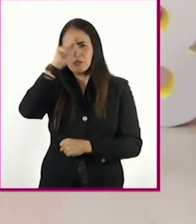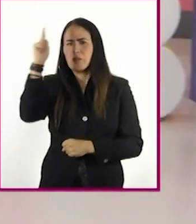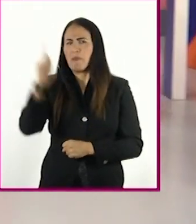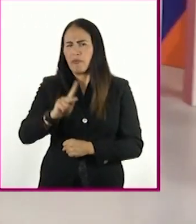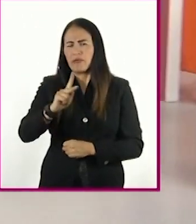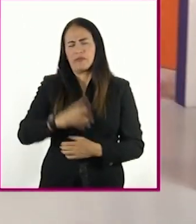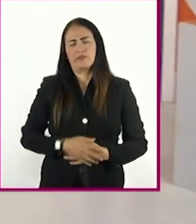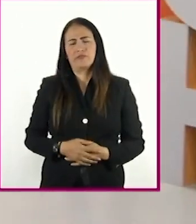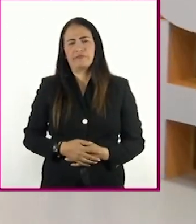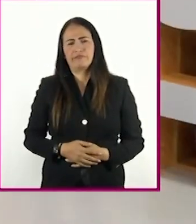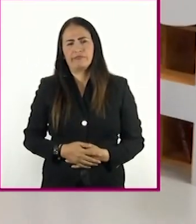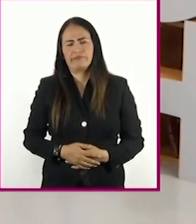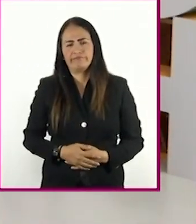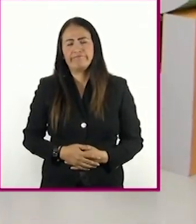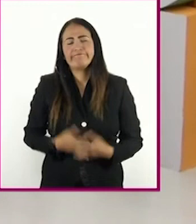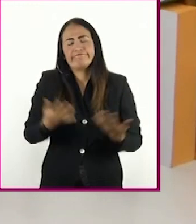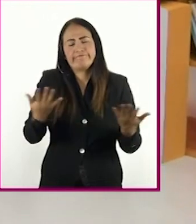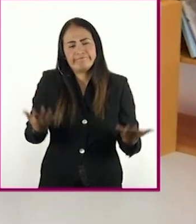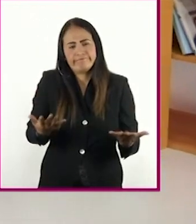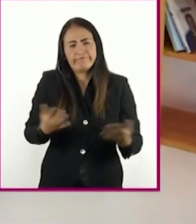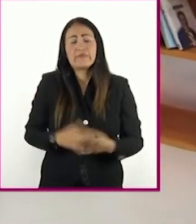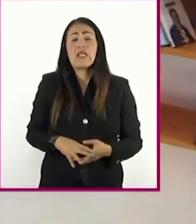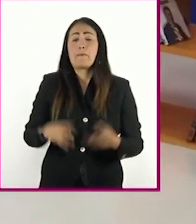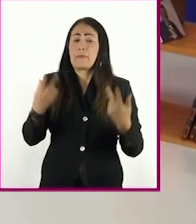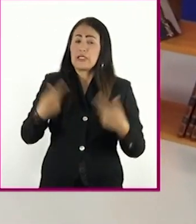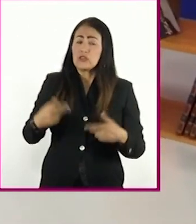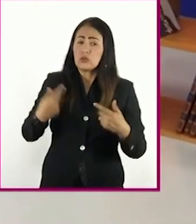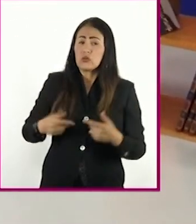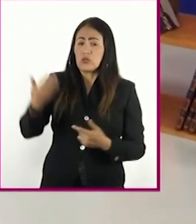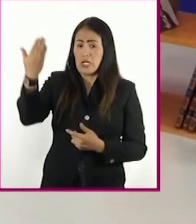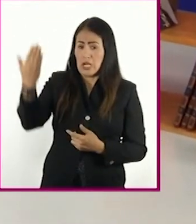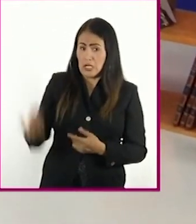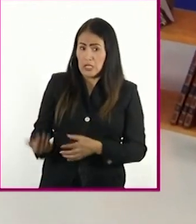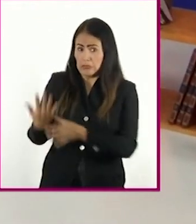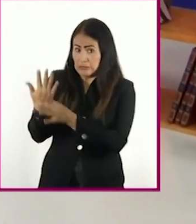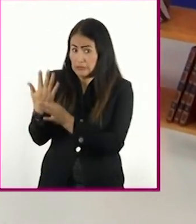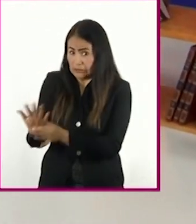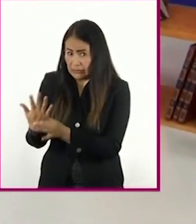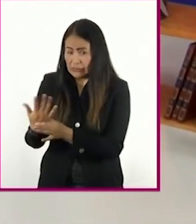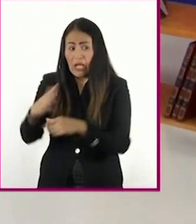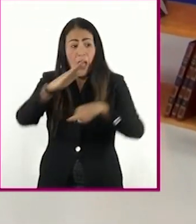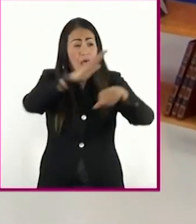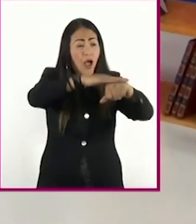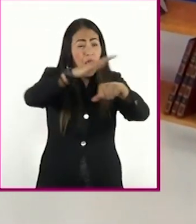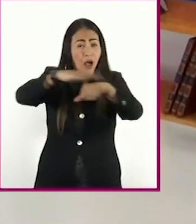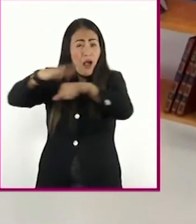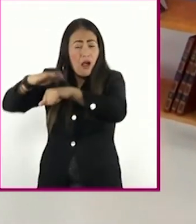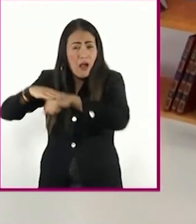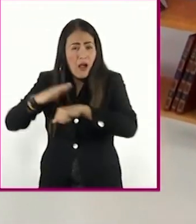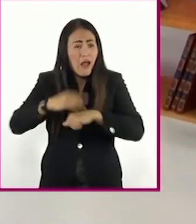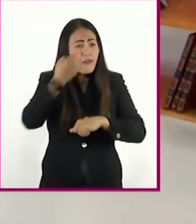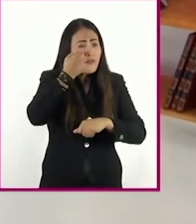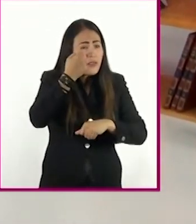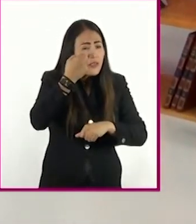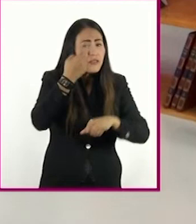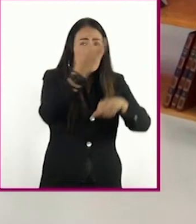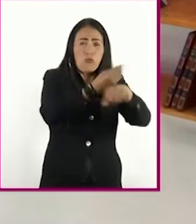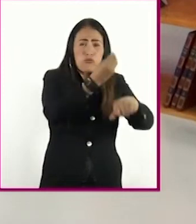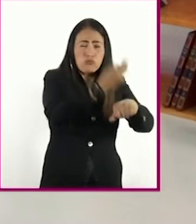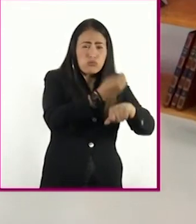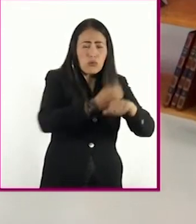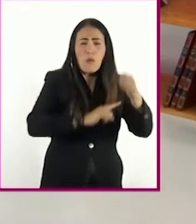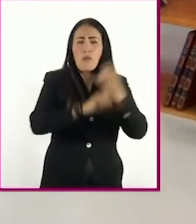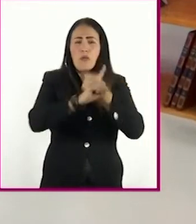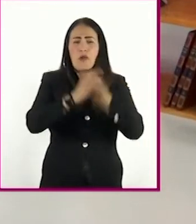Por supuesto que la intención del autor es despertar conciencia hacia una solución a este problema